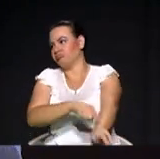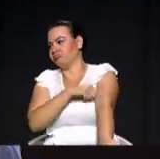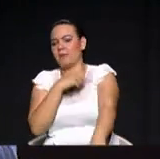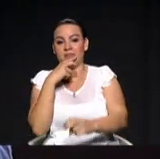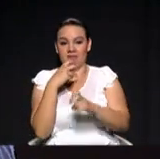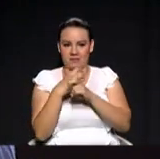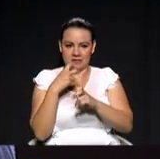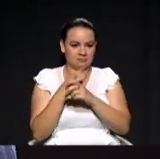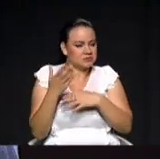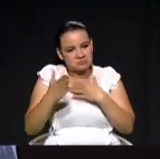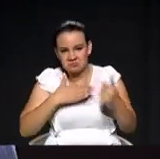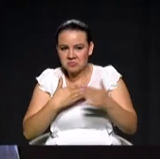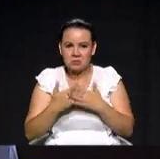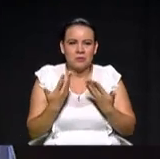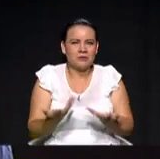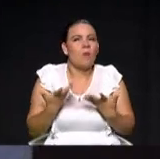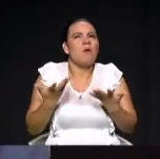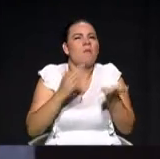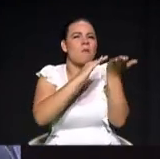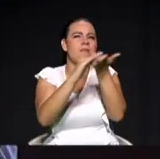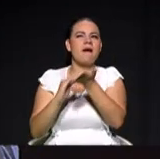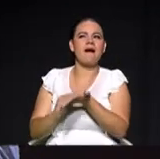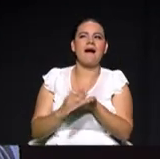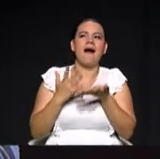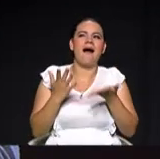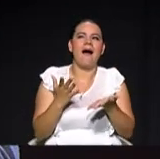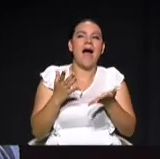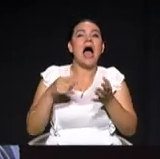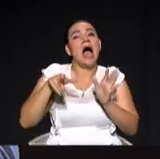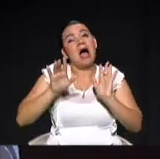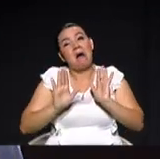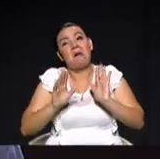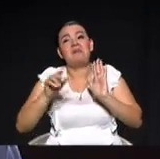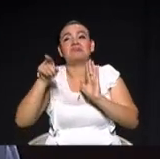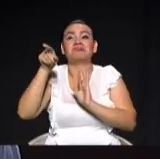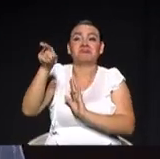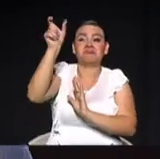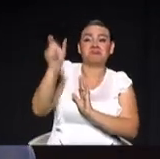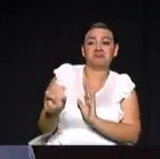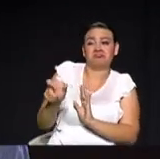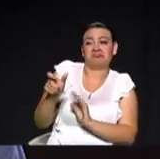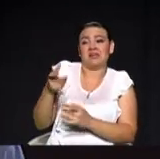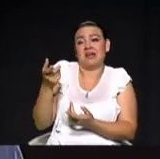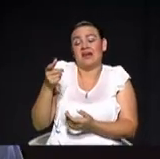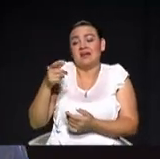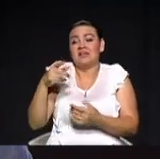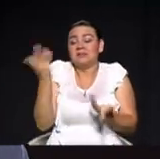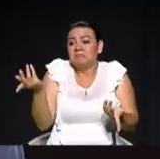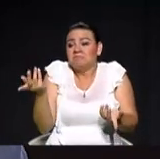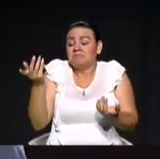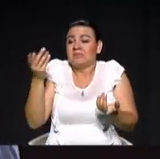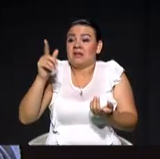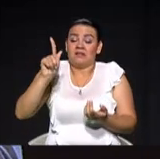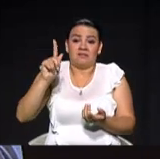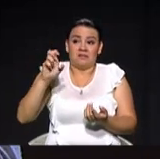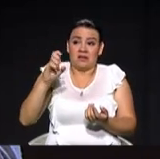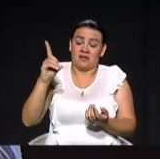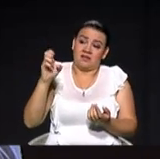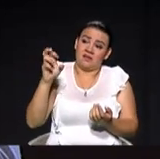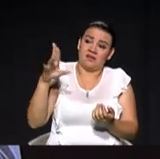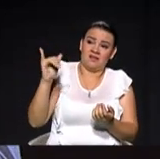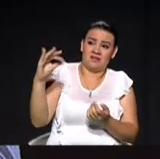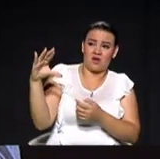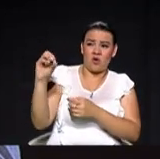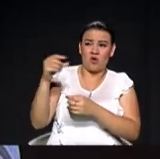como tampoco lo va a ser la idea de la política de seguridad de federico que es una acción permanente pues de ejercicio de represión en